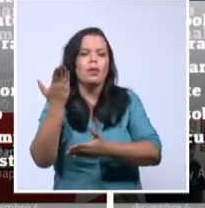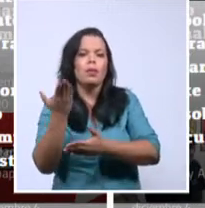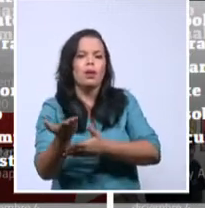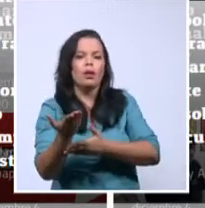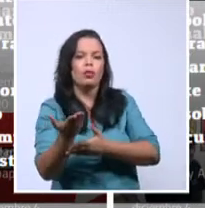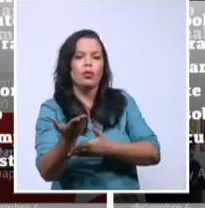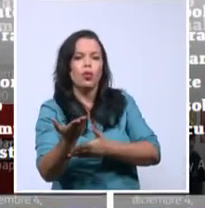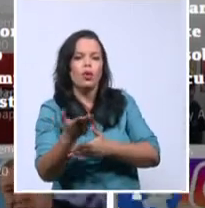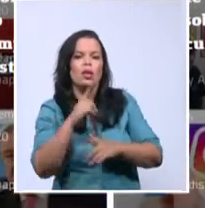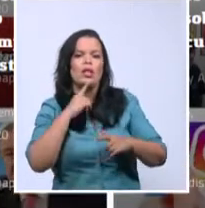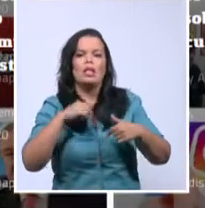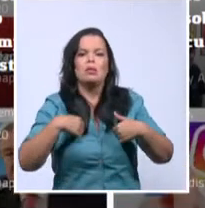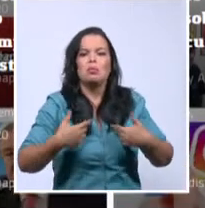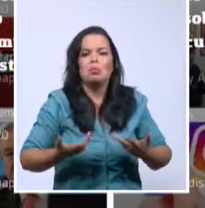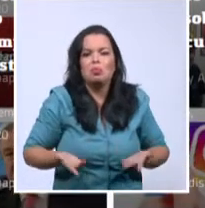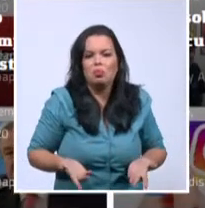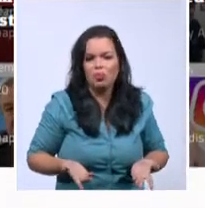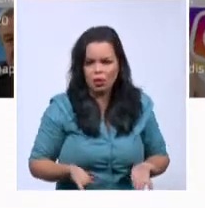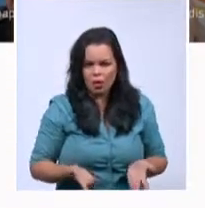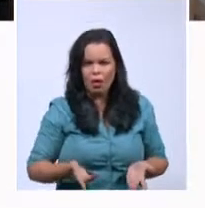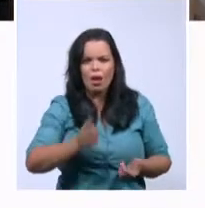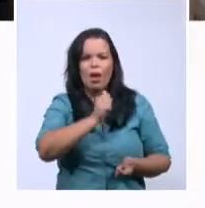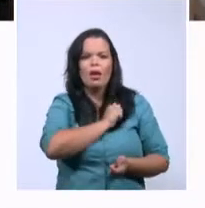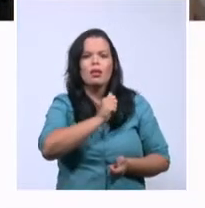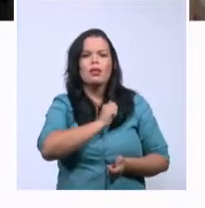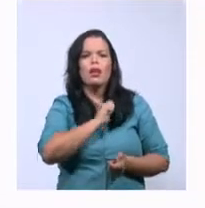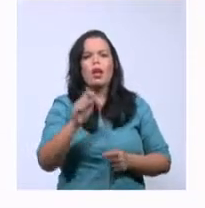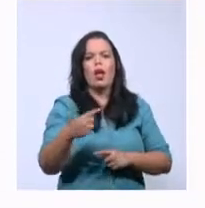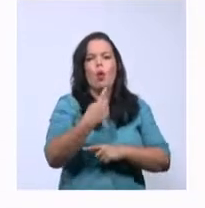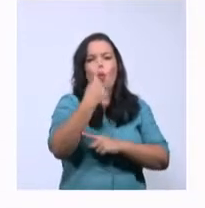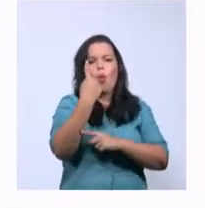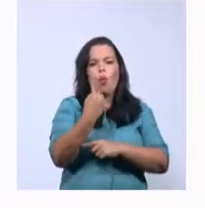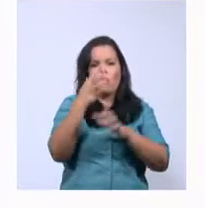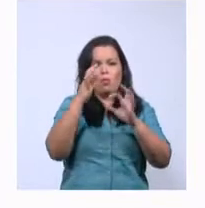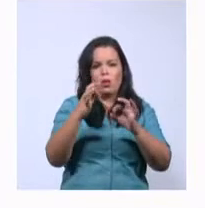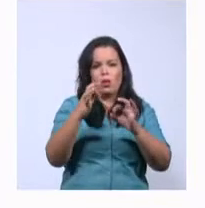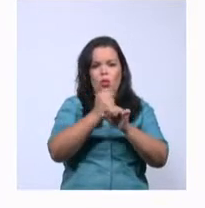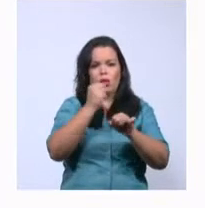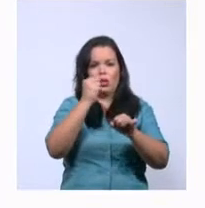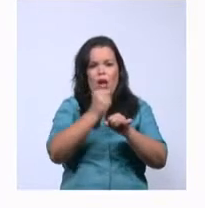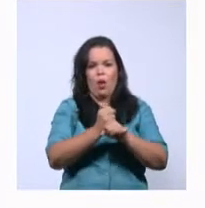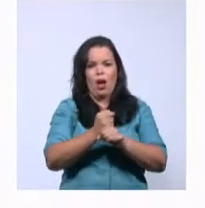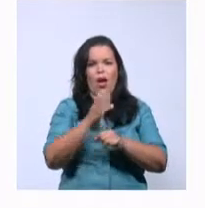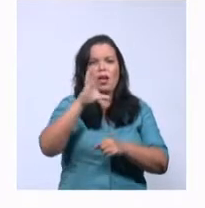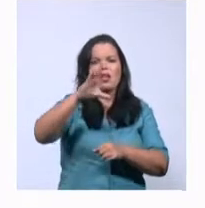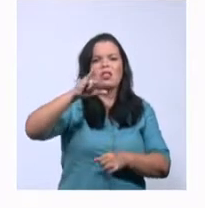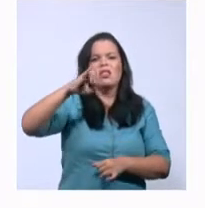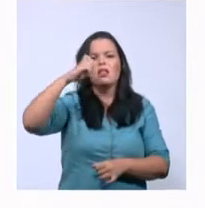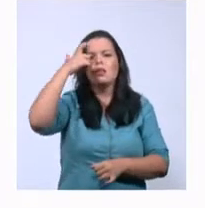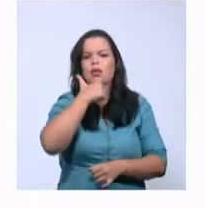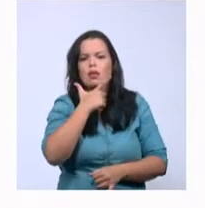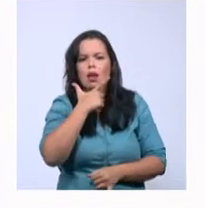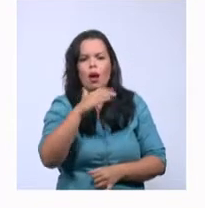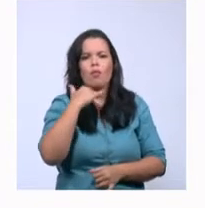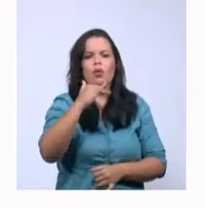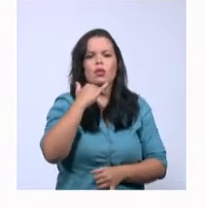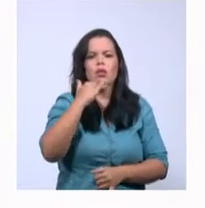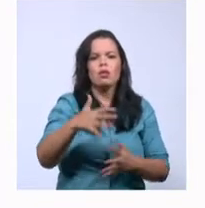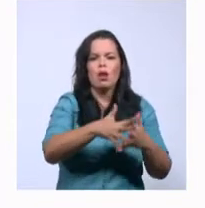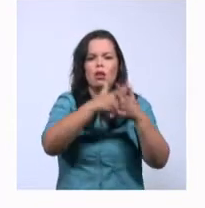terrorista y compinche de Félix Rodríguez, el agente de la CIA y uno de los asesinos del Che Guevara, están esperando. Esta táctica de